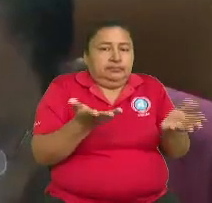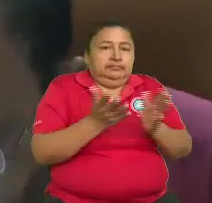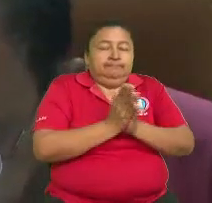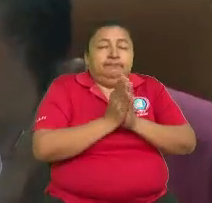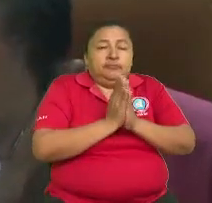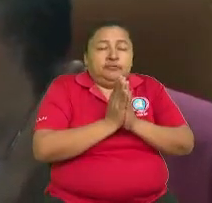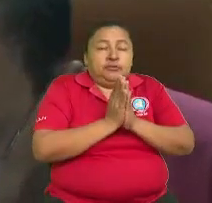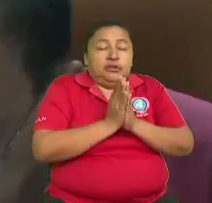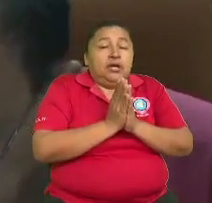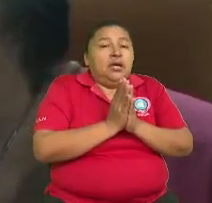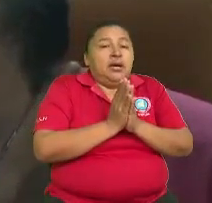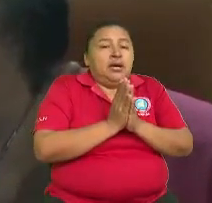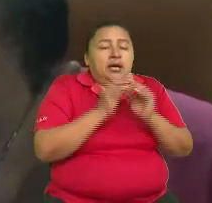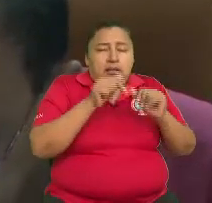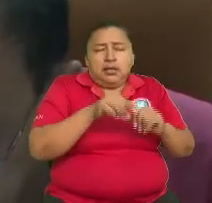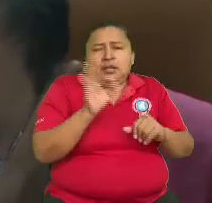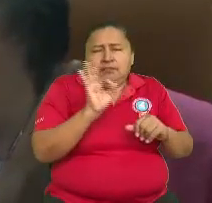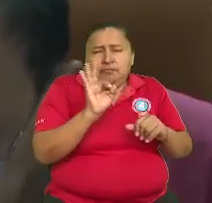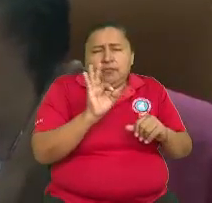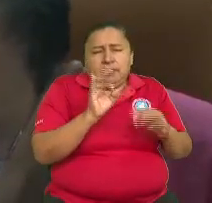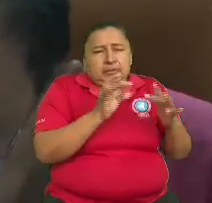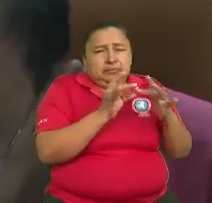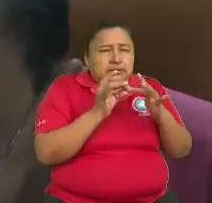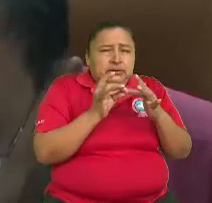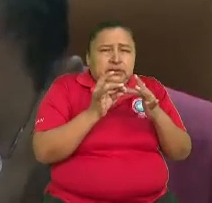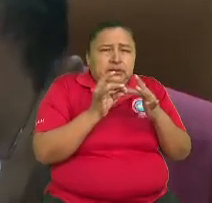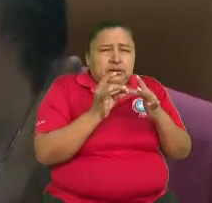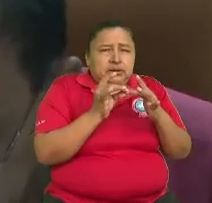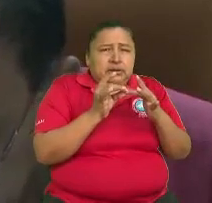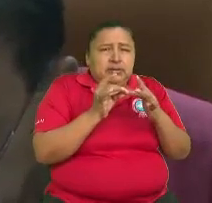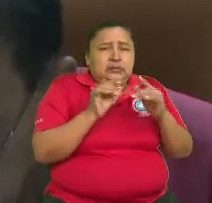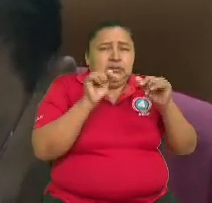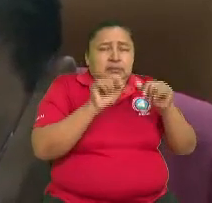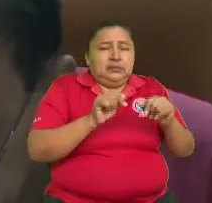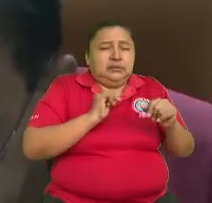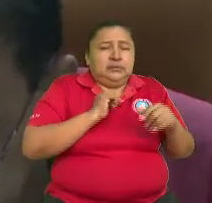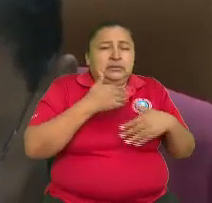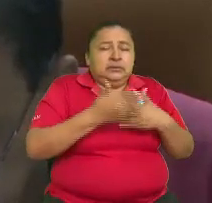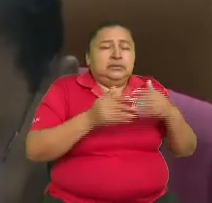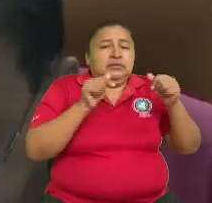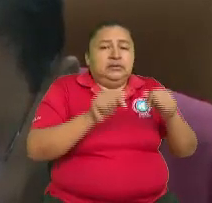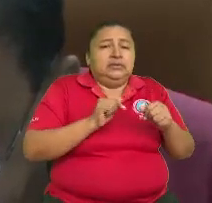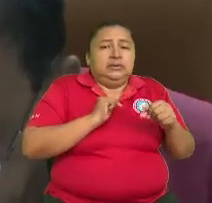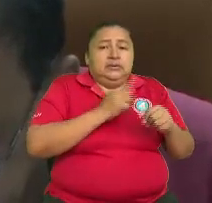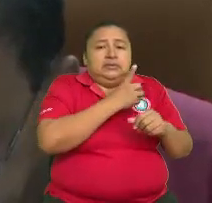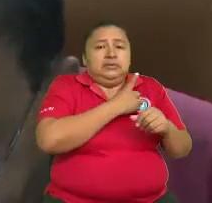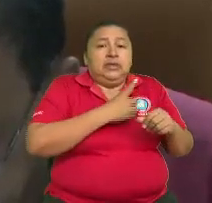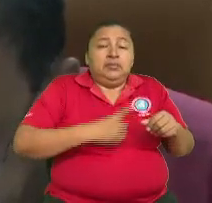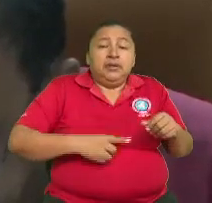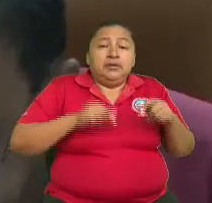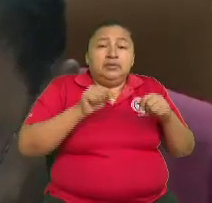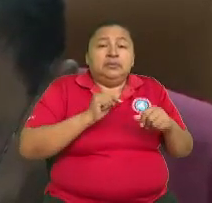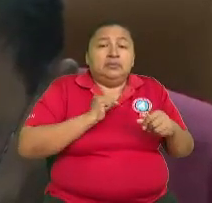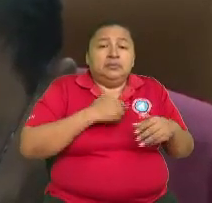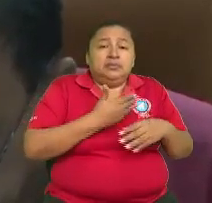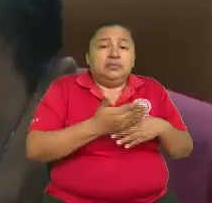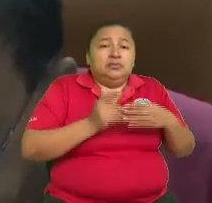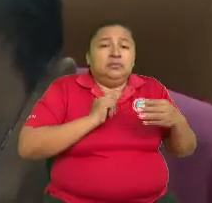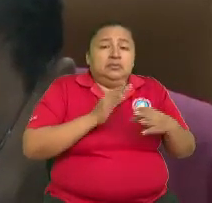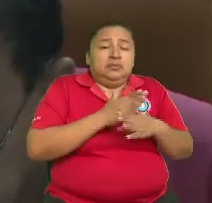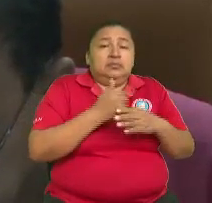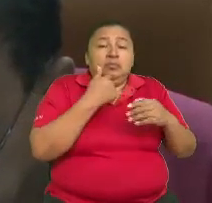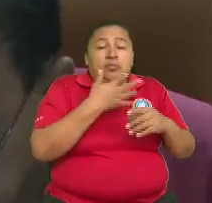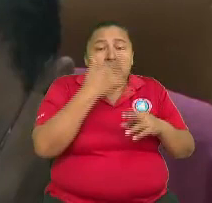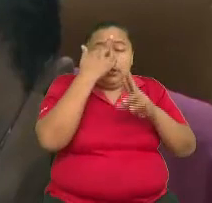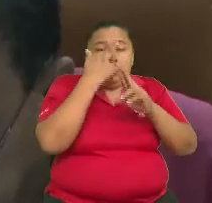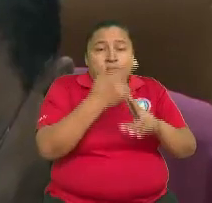en este caso particular, yo les suplicaría a los colegas diputados y diputadas que por el respeto a